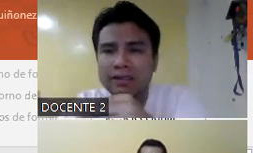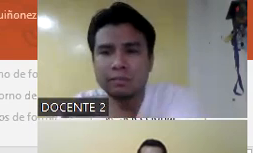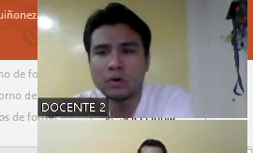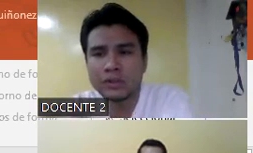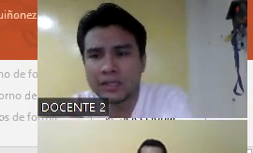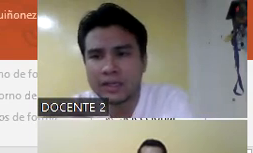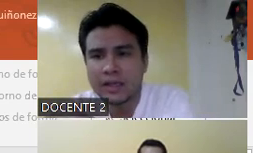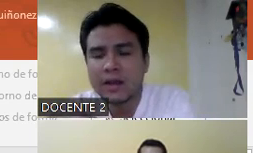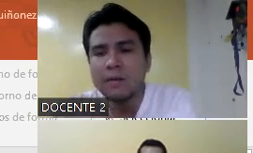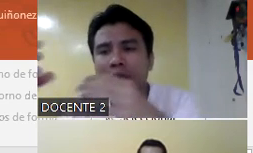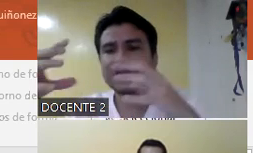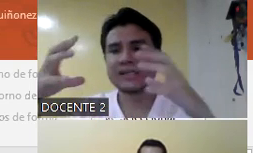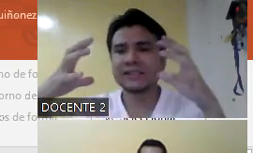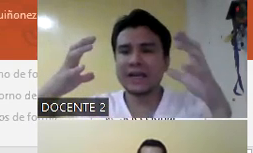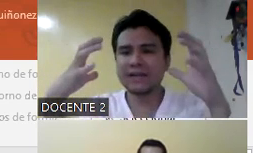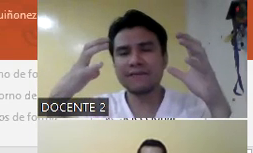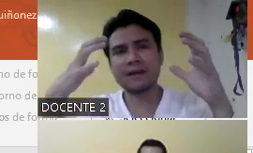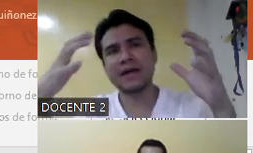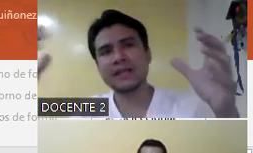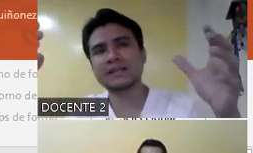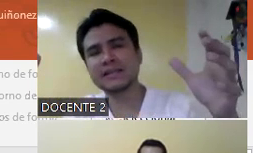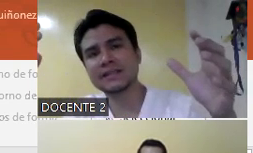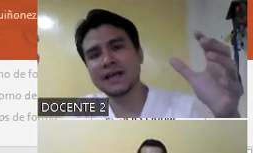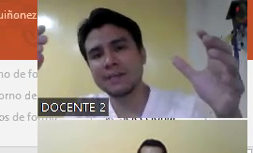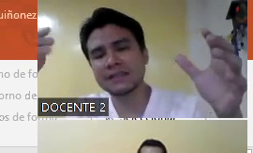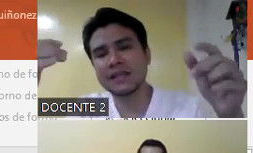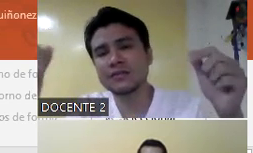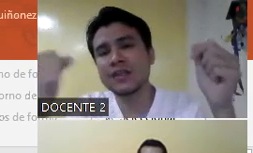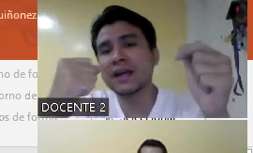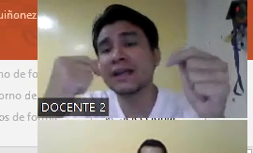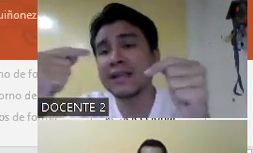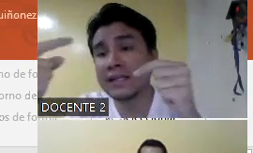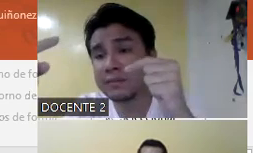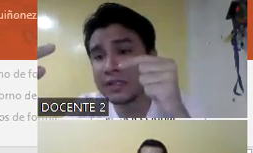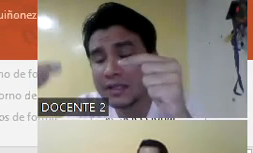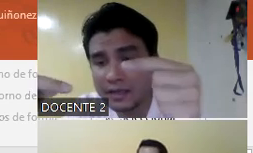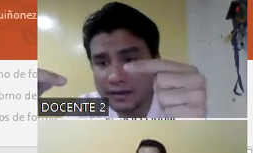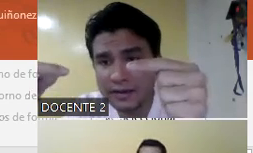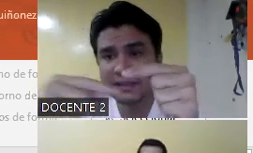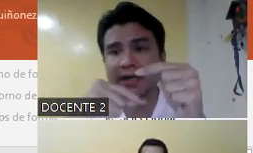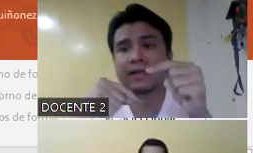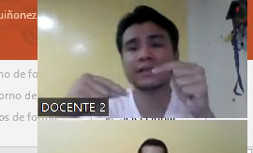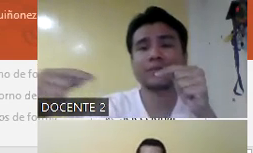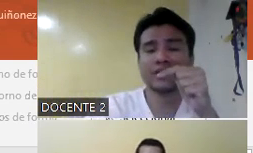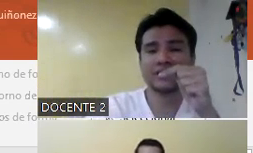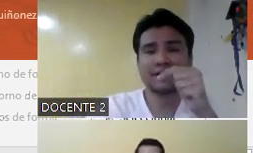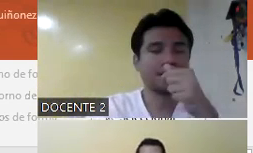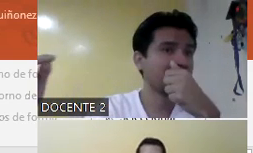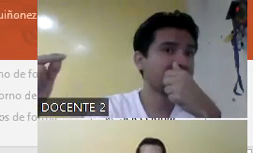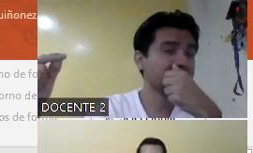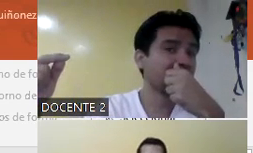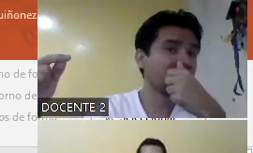no responden porque están inflamadas esas capas que ayudan a transmitir esa